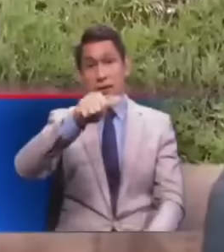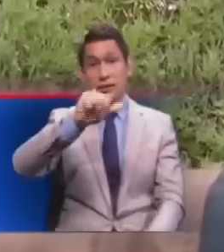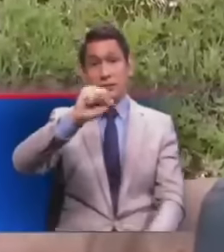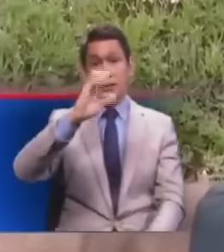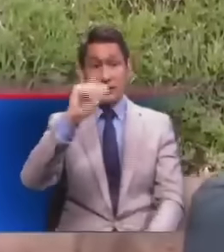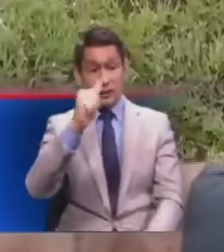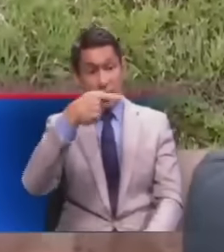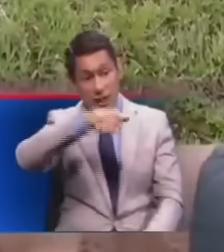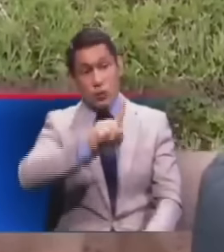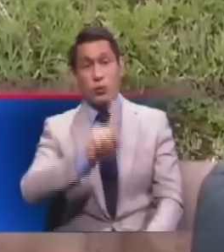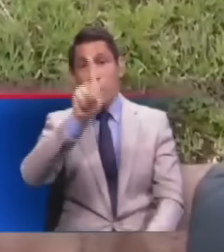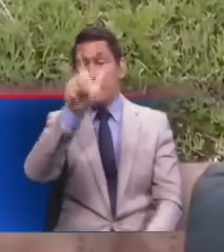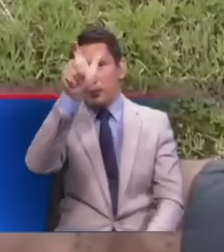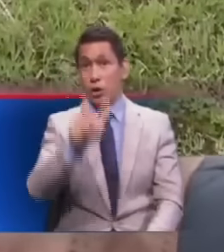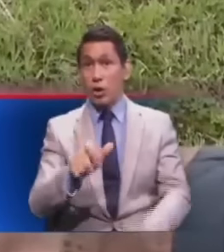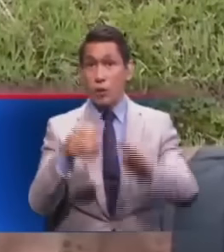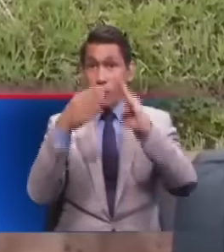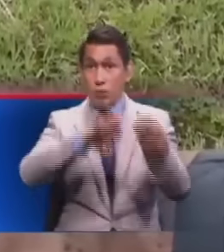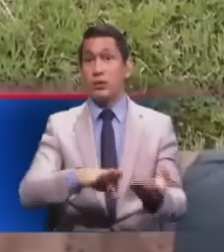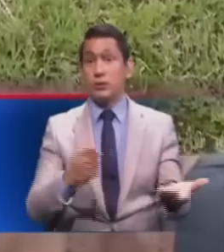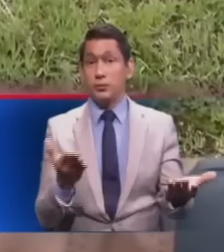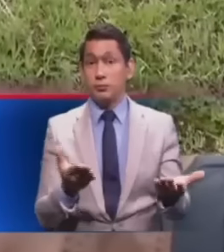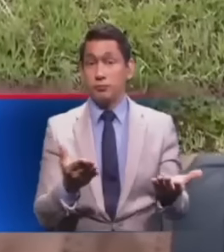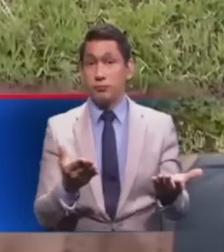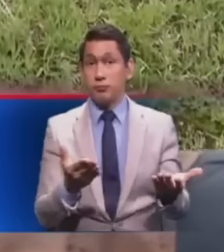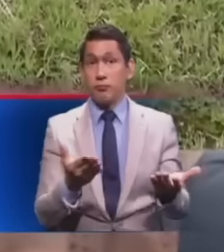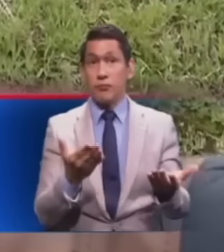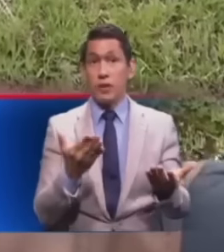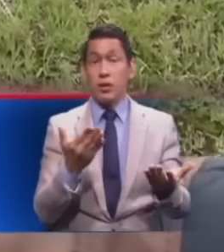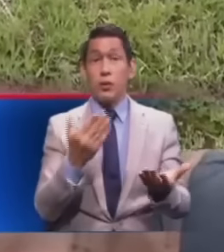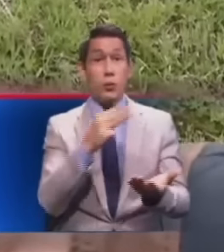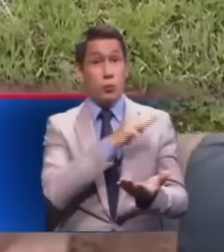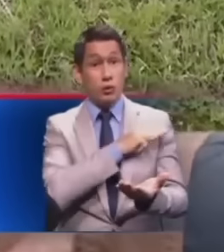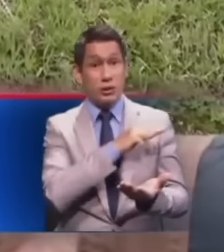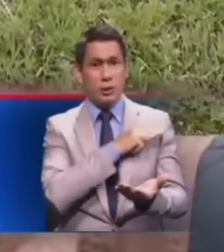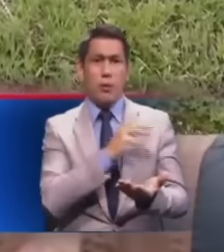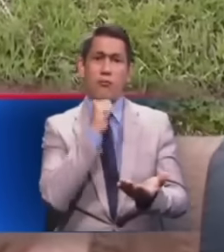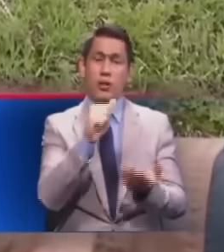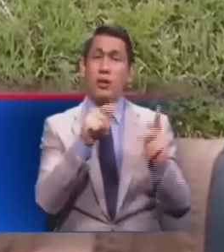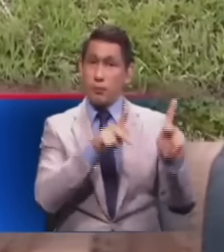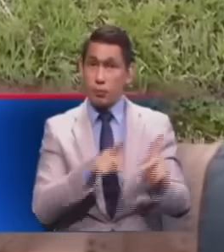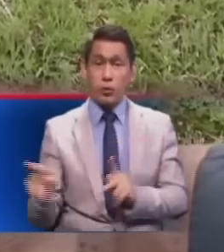La revocatoria tiene que solicitarse un día, o sea, al año de que el alcalde haya sido posesionado. La administración de Pavel